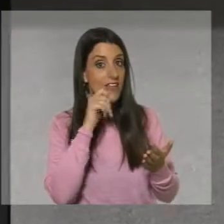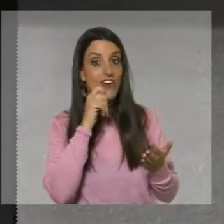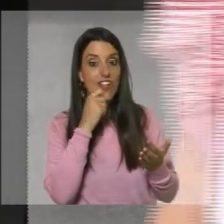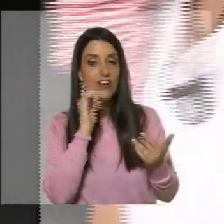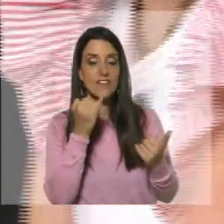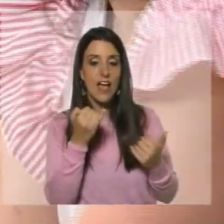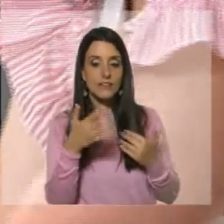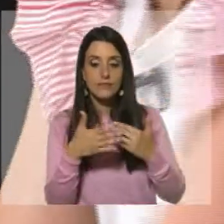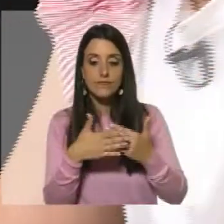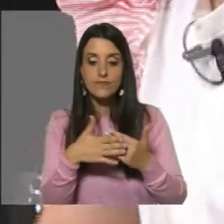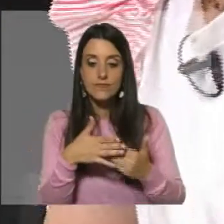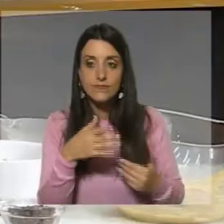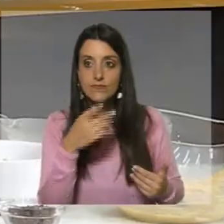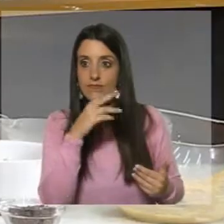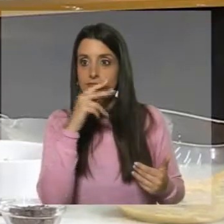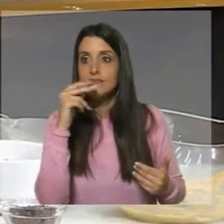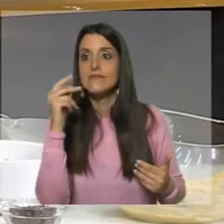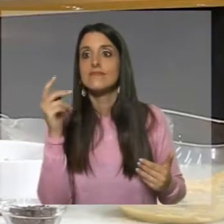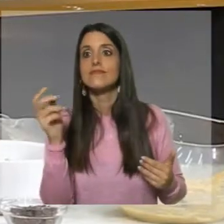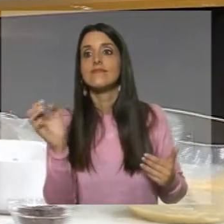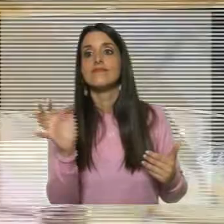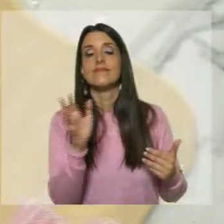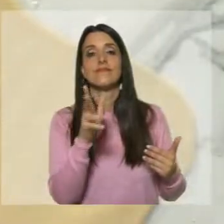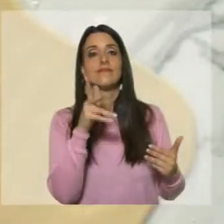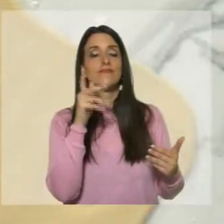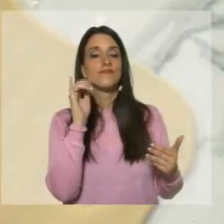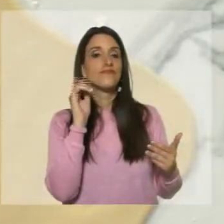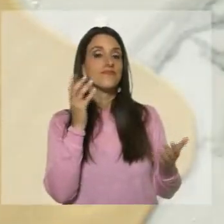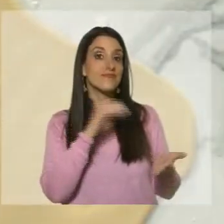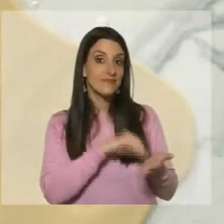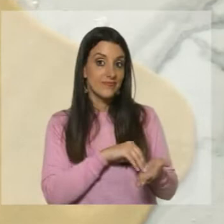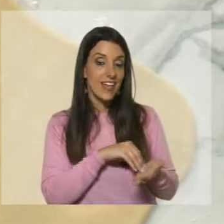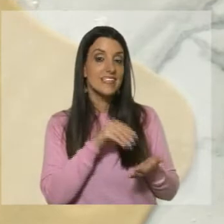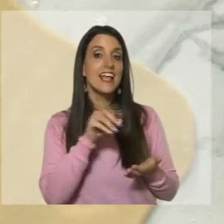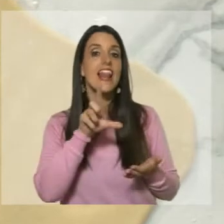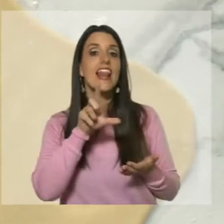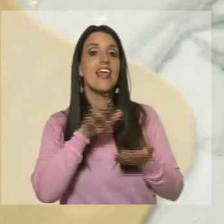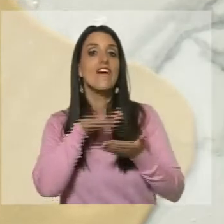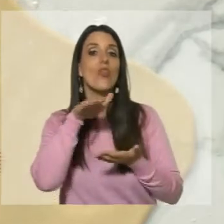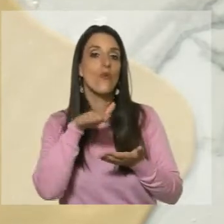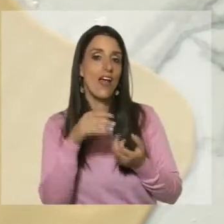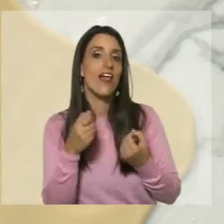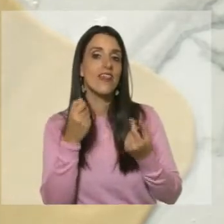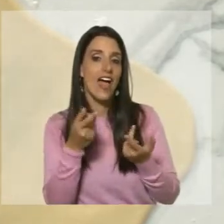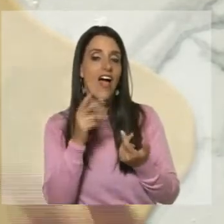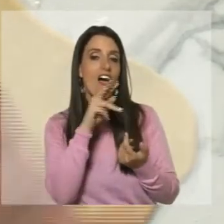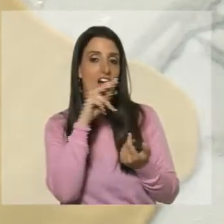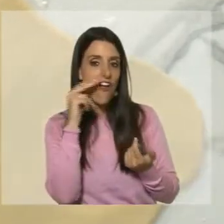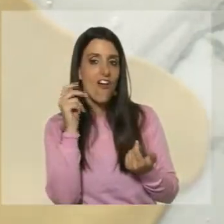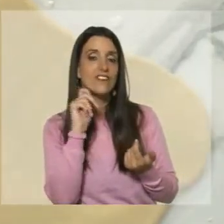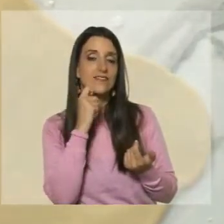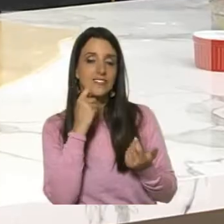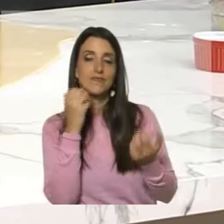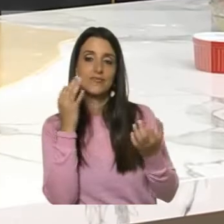acercás acá y se siente, ¿eh? Más allá del relleno, lo que sea. ¿Y sabes qué tiene? Es la levadura también. Que la las masas aroma. De levadura tienen un